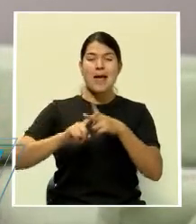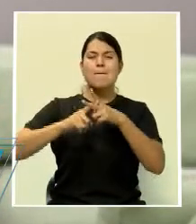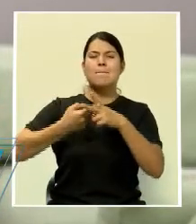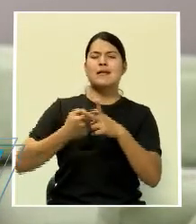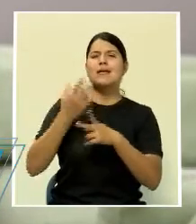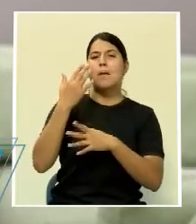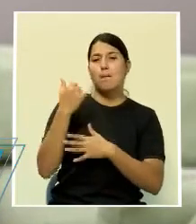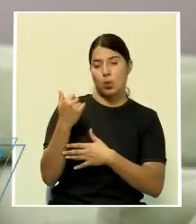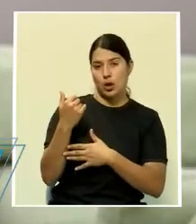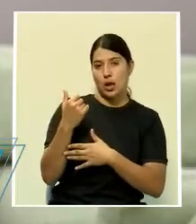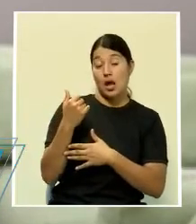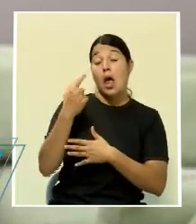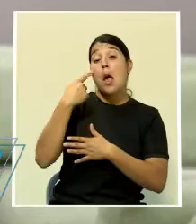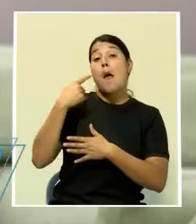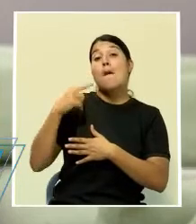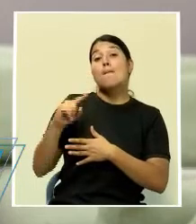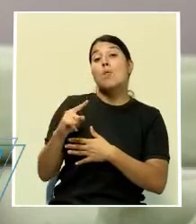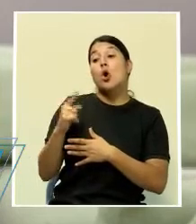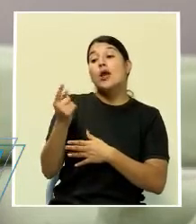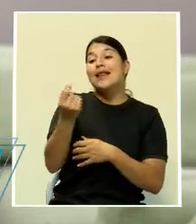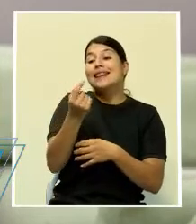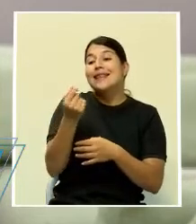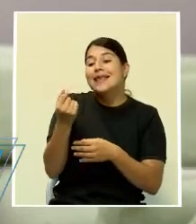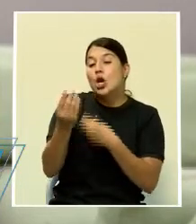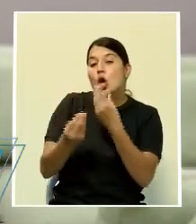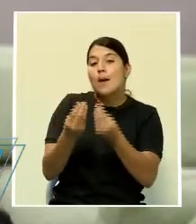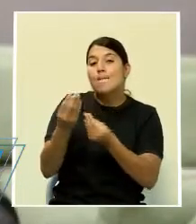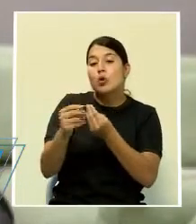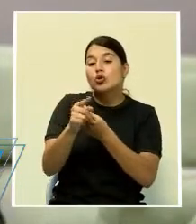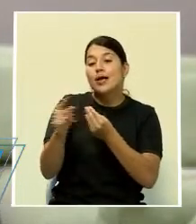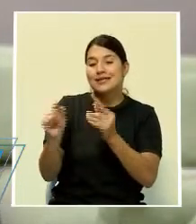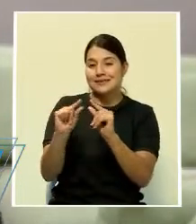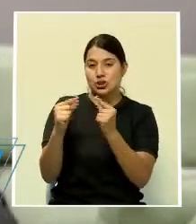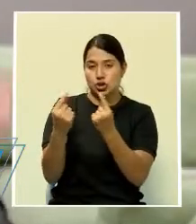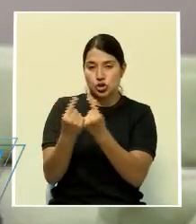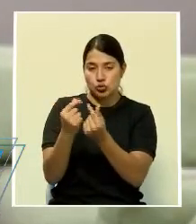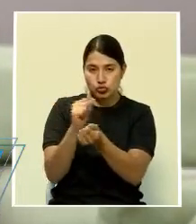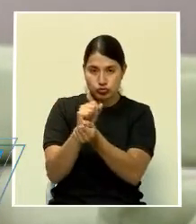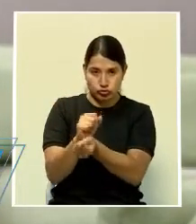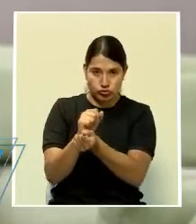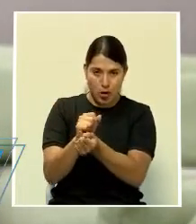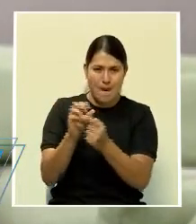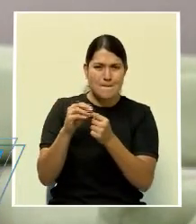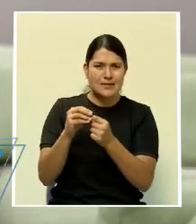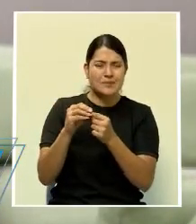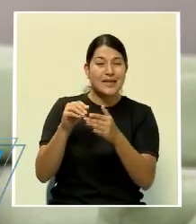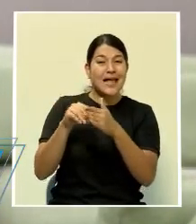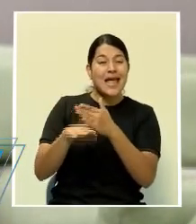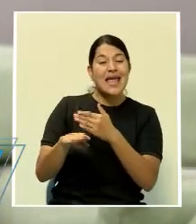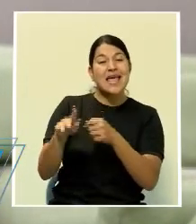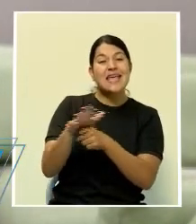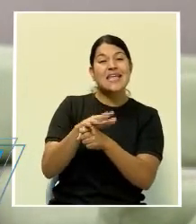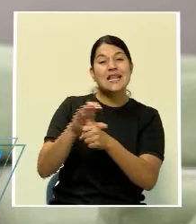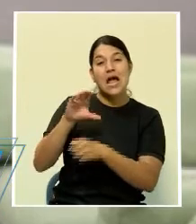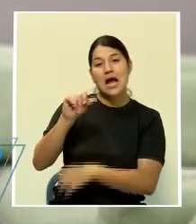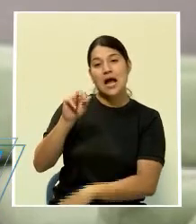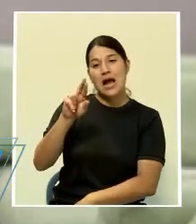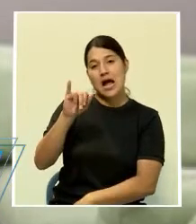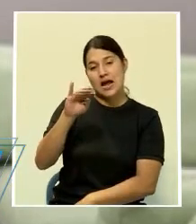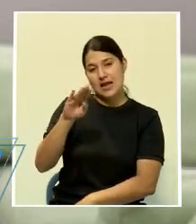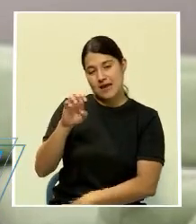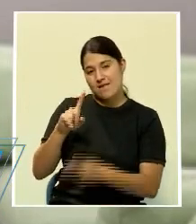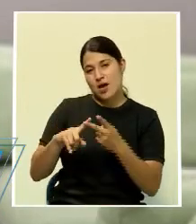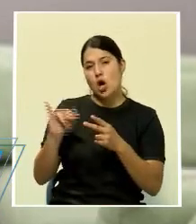o en gran parte al capital producido por esos grupos, principalmente en las islas del Caribe, en Trinidad,